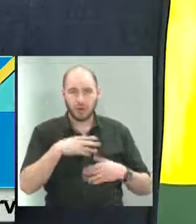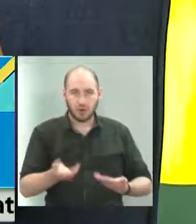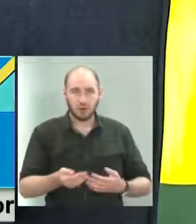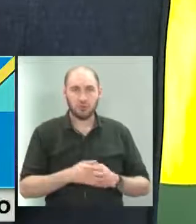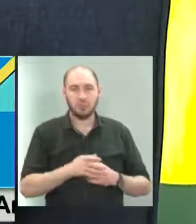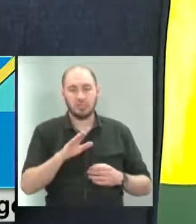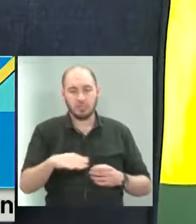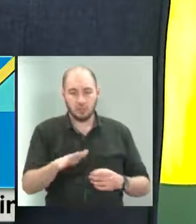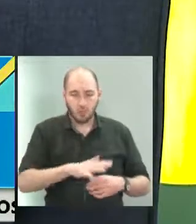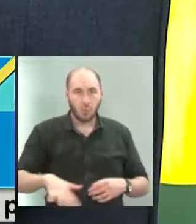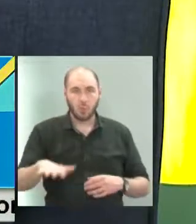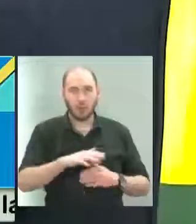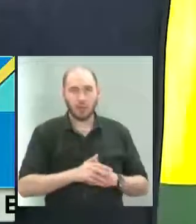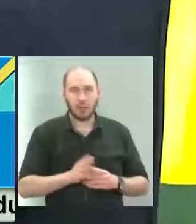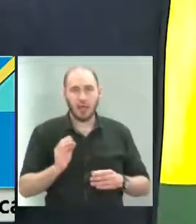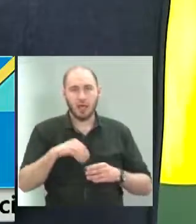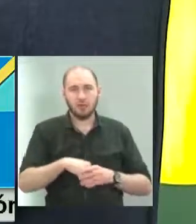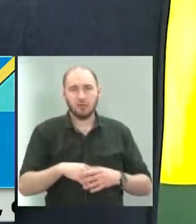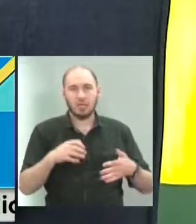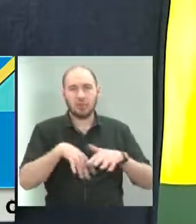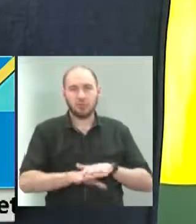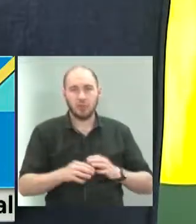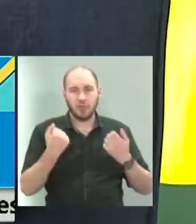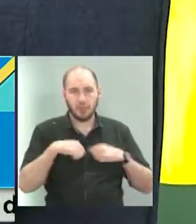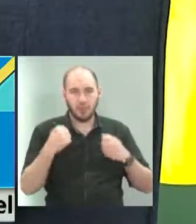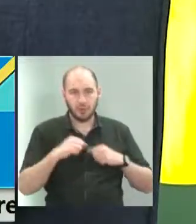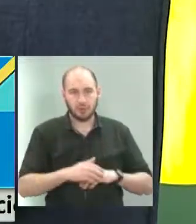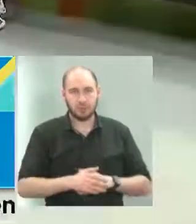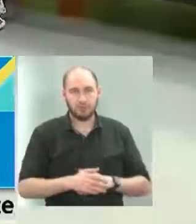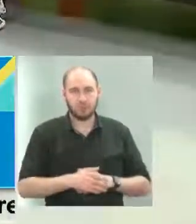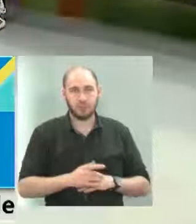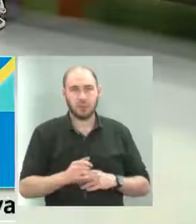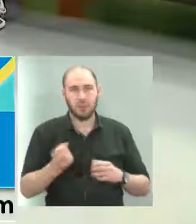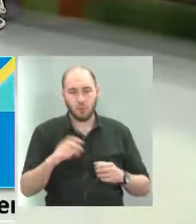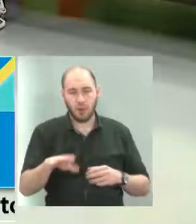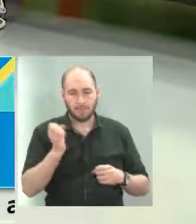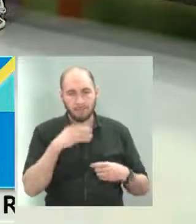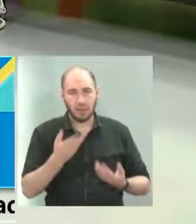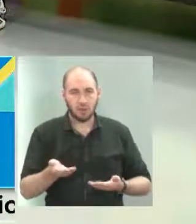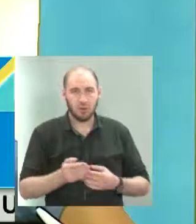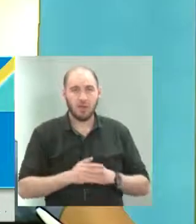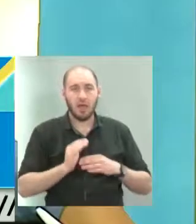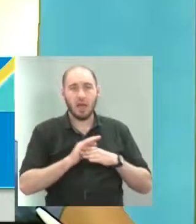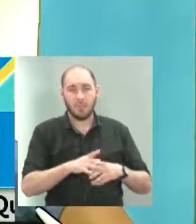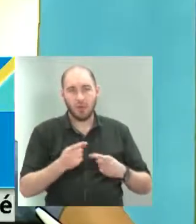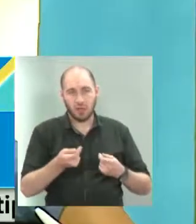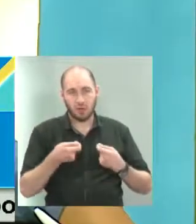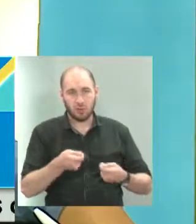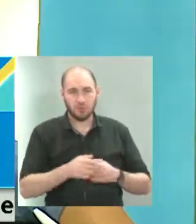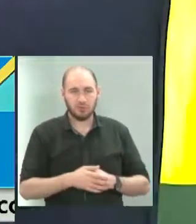este ámbito de que se incluya en el deporte lo siga estando en un mejor lugar, y todos los apoyos económicos. Hemos